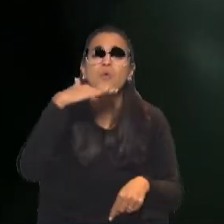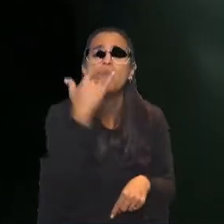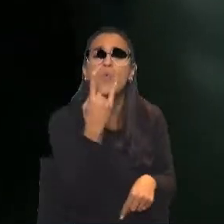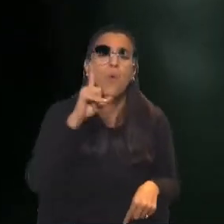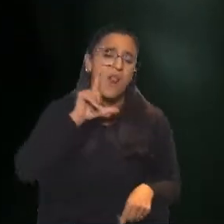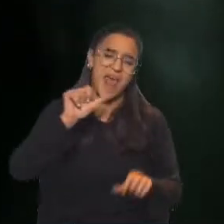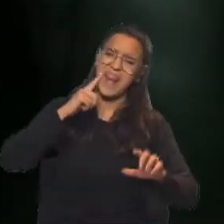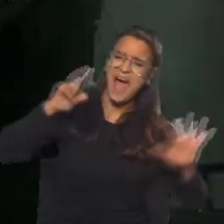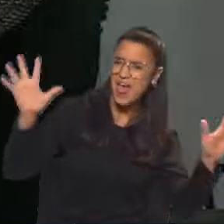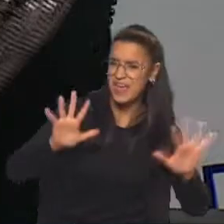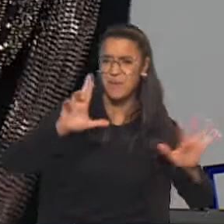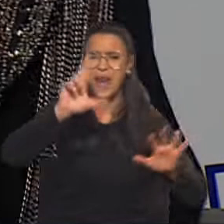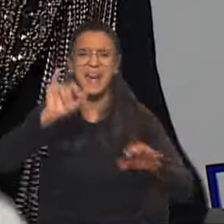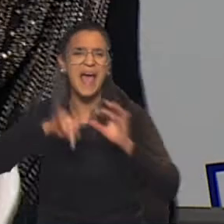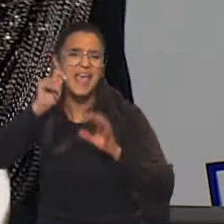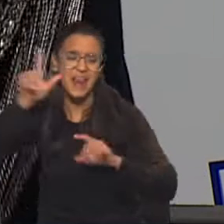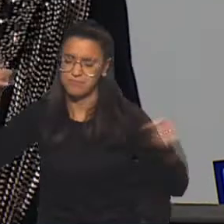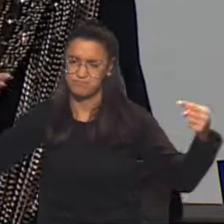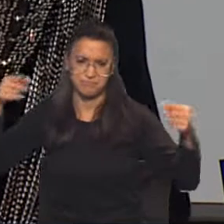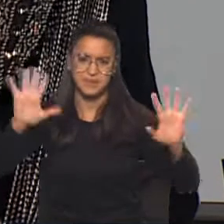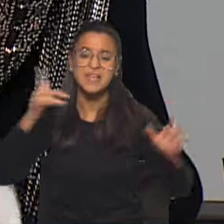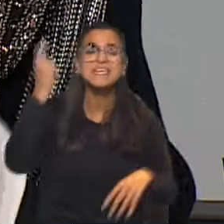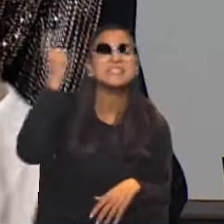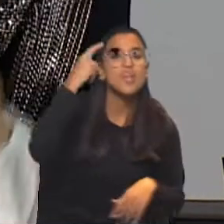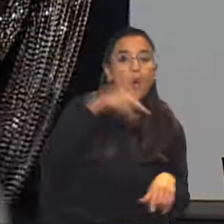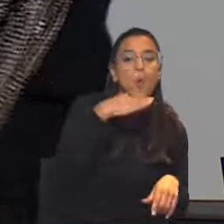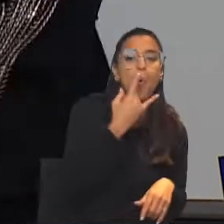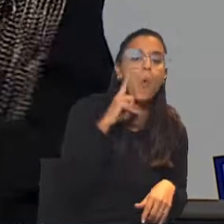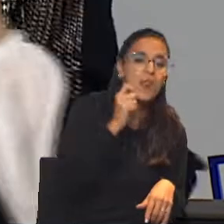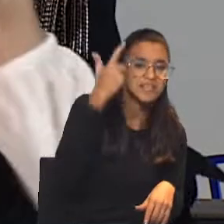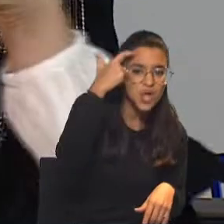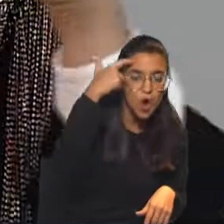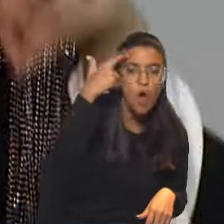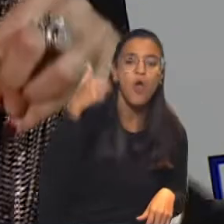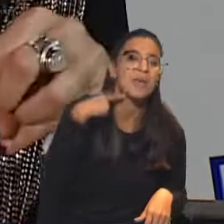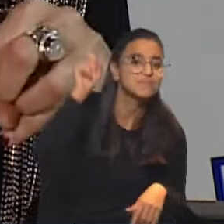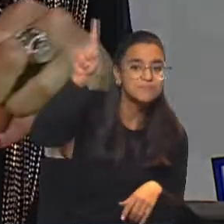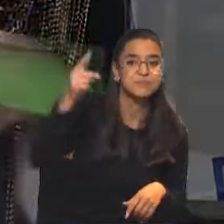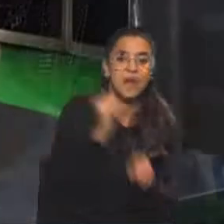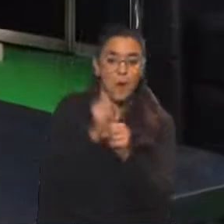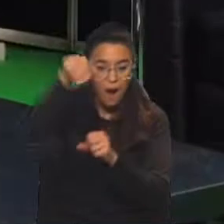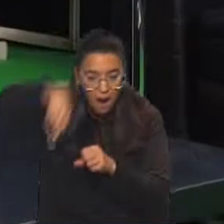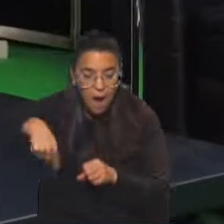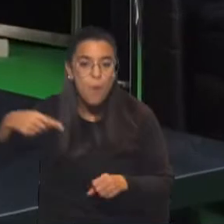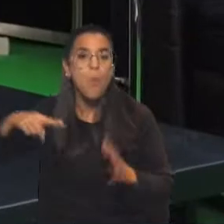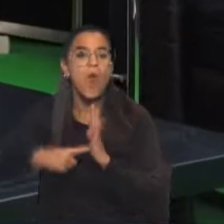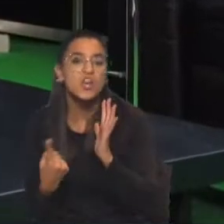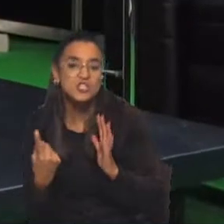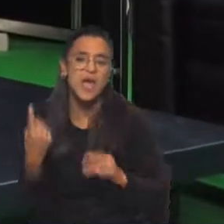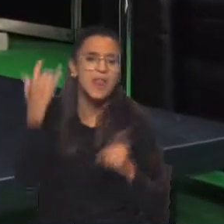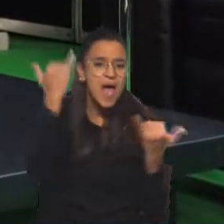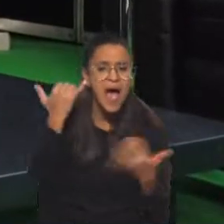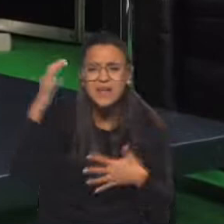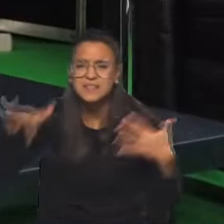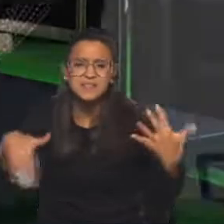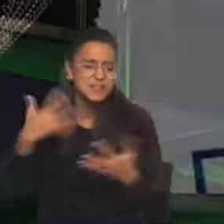no tiene nada que ver con Raquel, es una psicóloga gallega que trabaja en Buenos Aires y de pronto se ve envuelta en